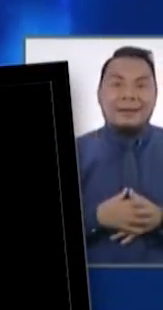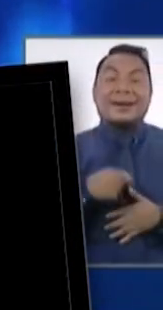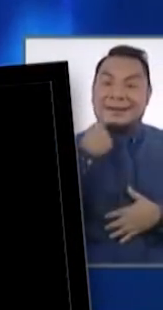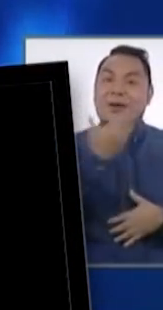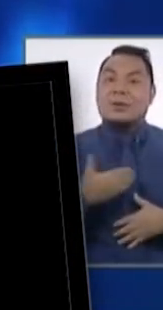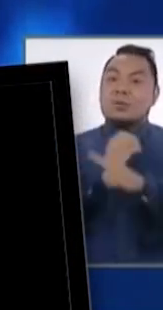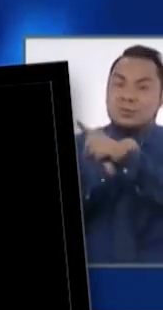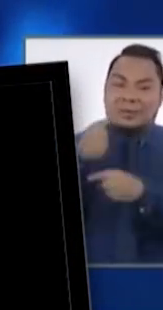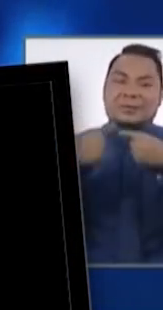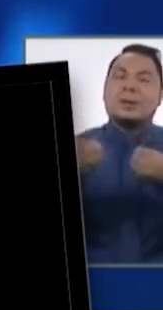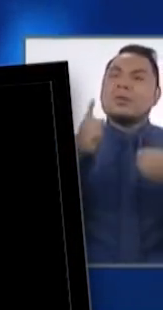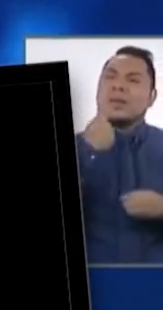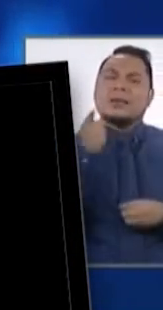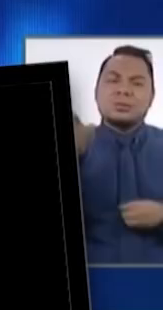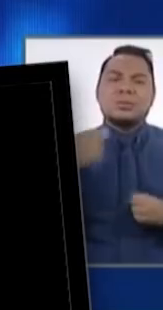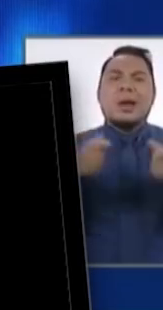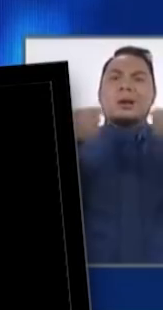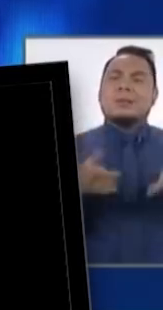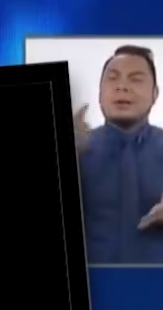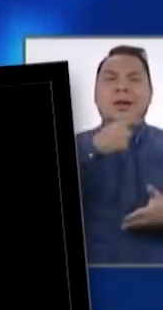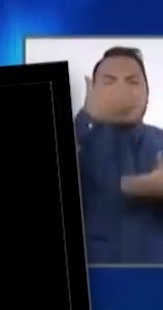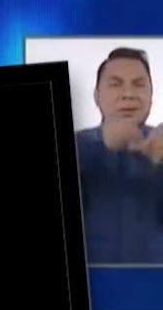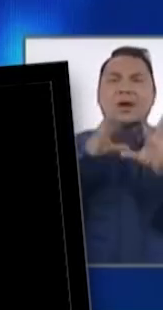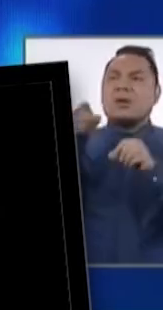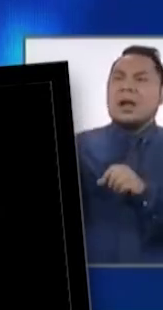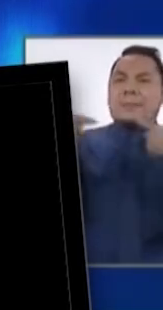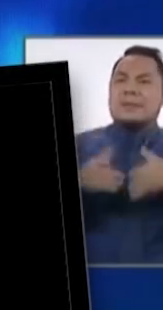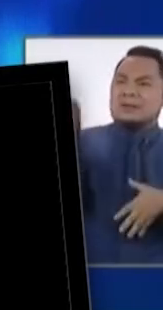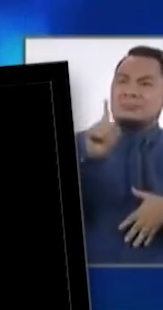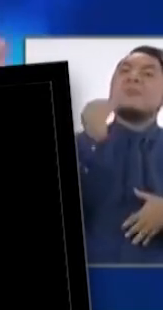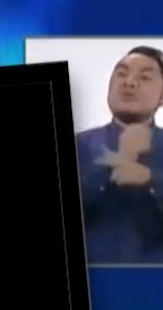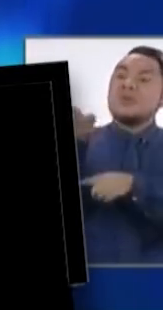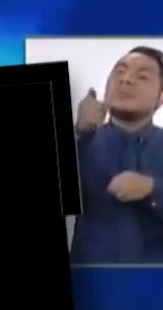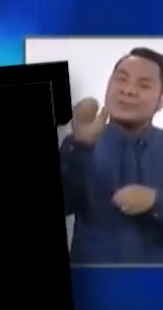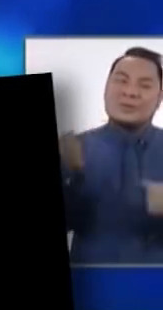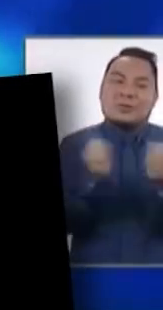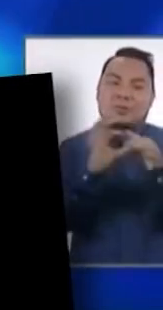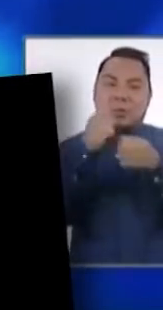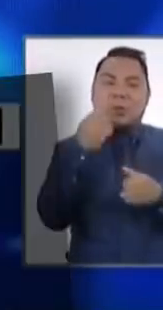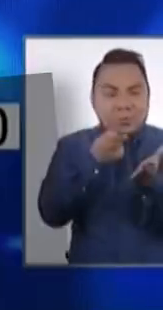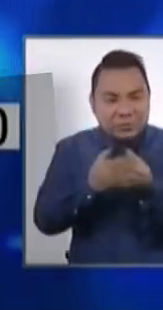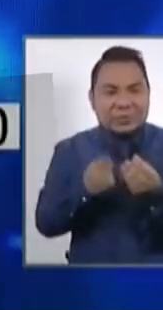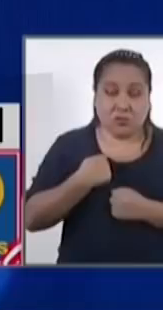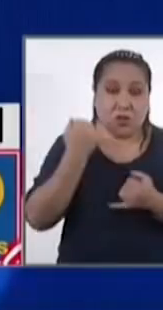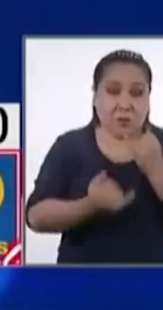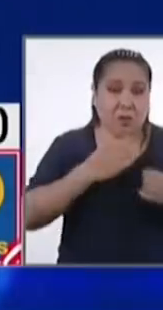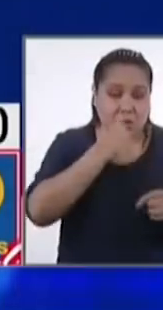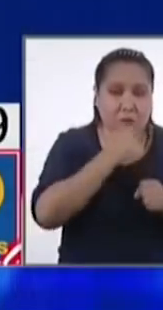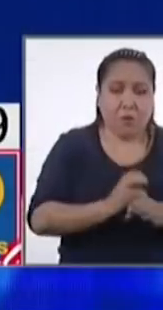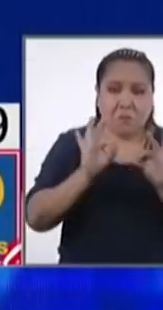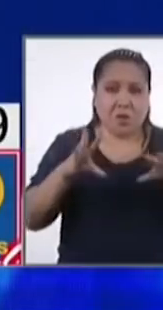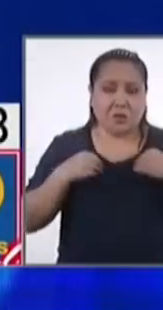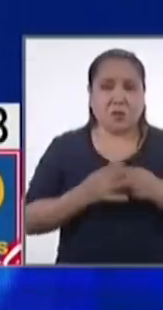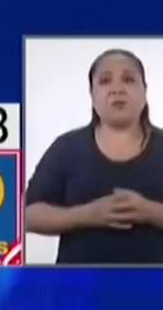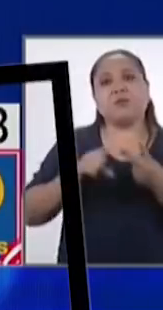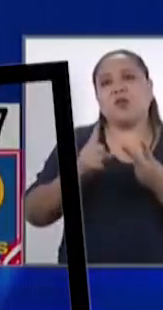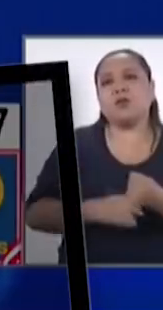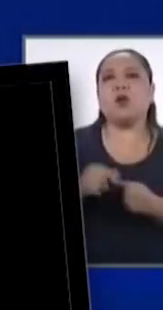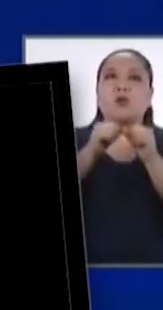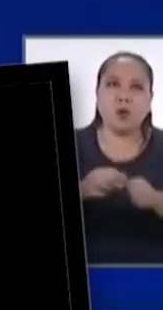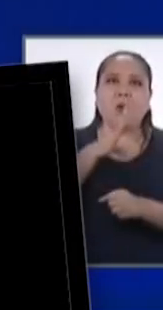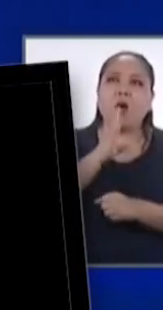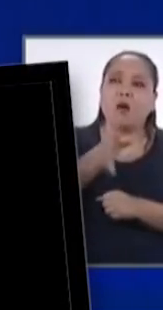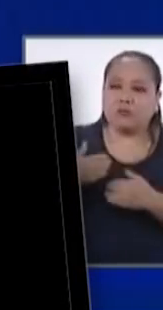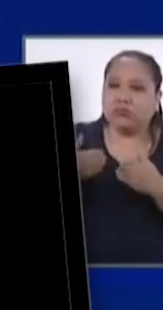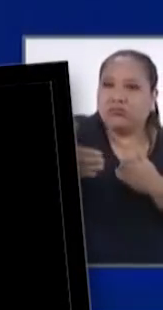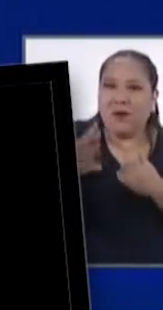dar a luz verde a día maría y a otros 300 proyectos mineros fue la economista hernando de soto por su parte danielle urresti